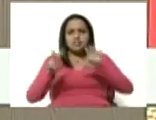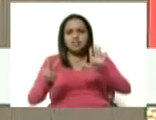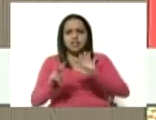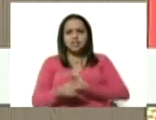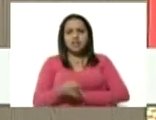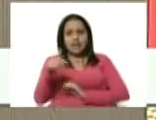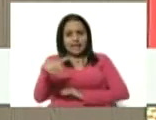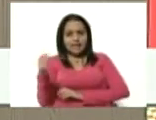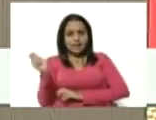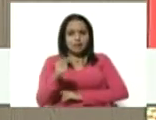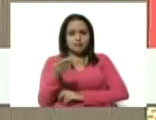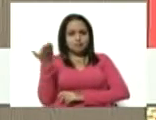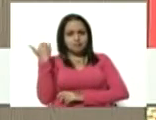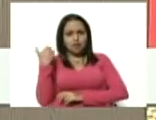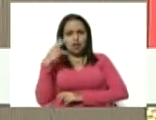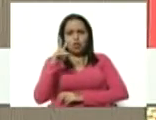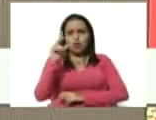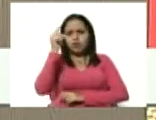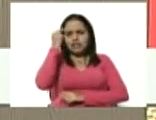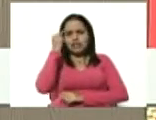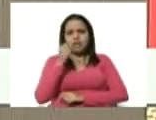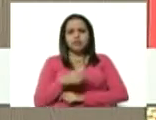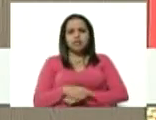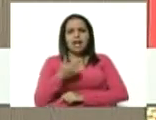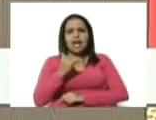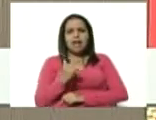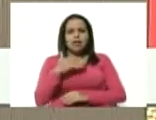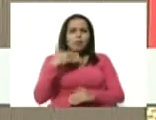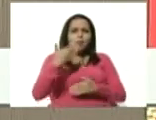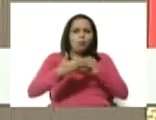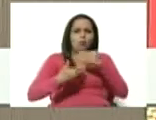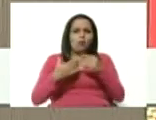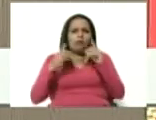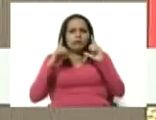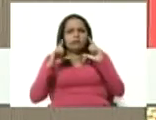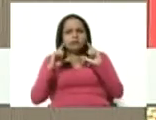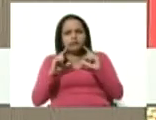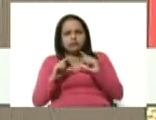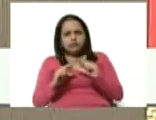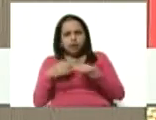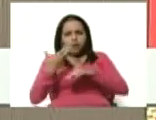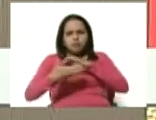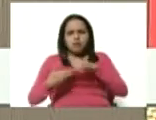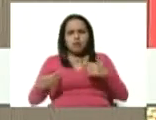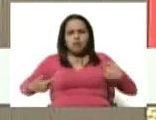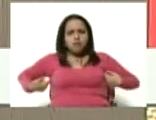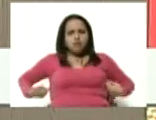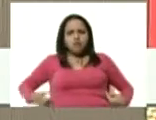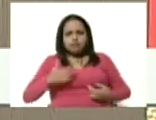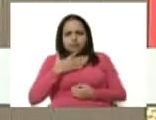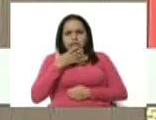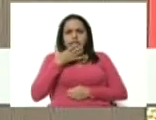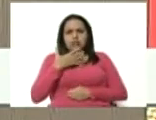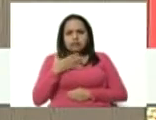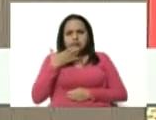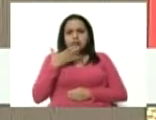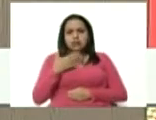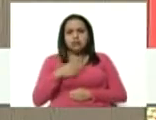El 27 de este mes, hace apenas 2 días, presentó un deterioro rápido de la función pulmonar e hizo un